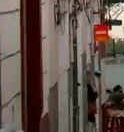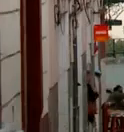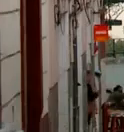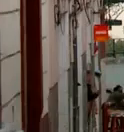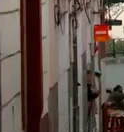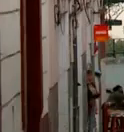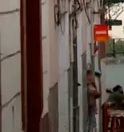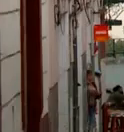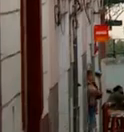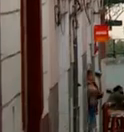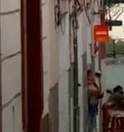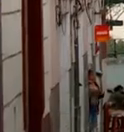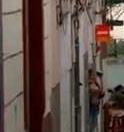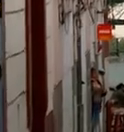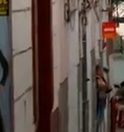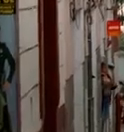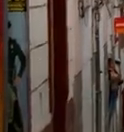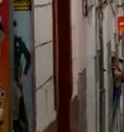en